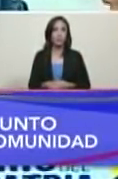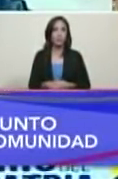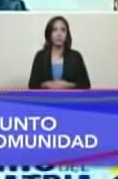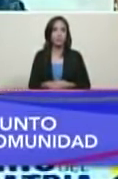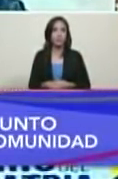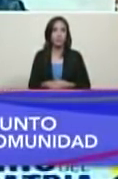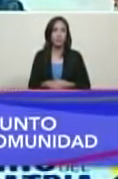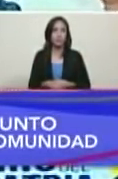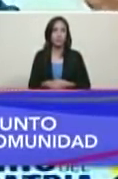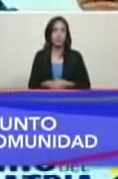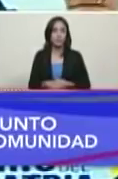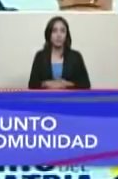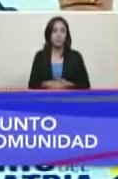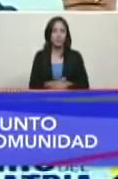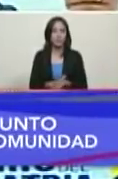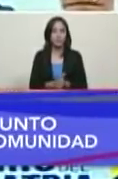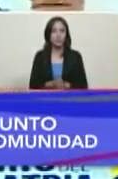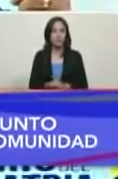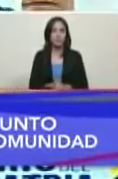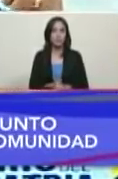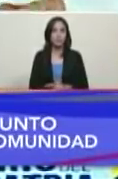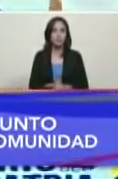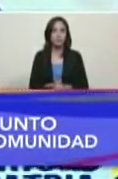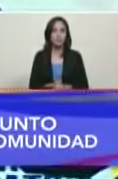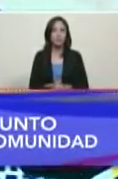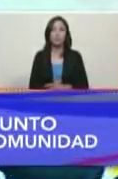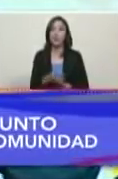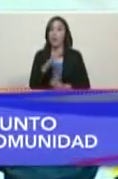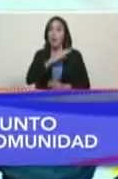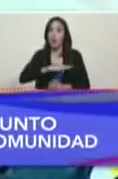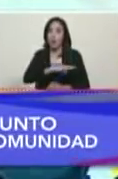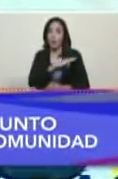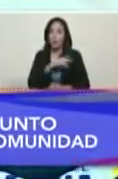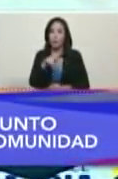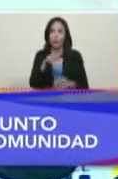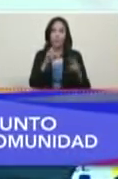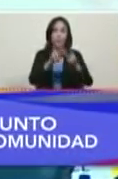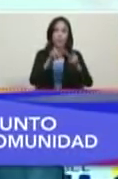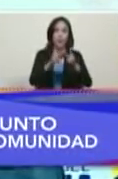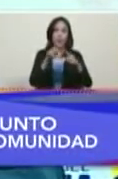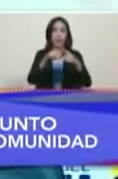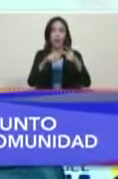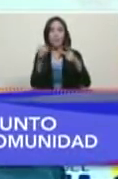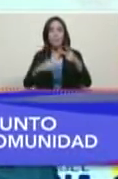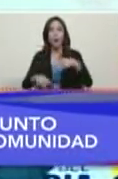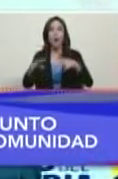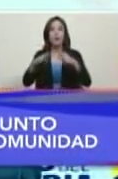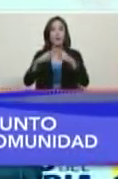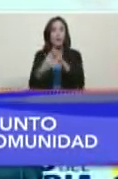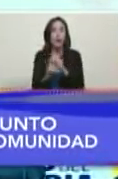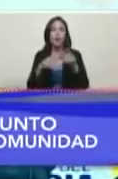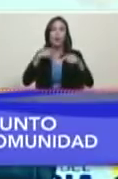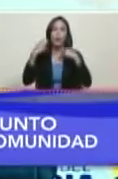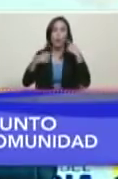Las dos hermanas Morocha, la gran misión Vivienda Venezuela y Barrio Nuevo, Barrio Tricolor.